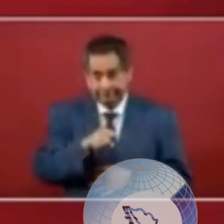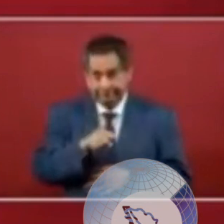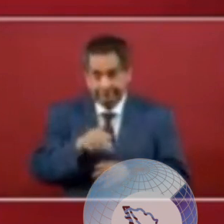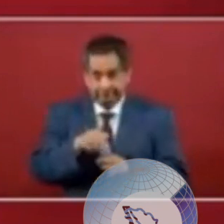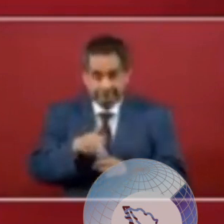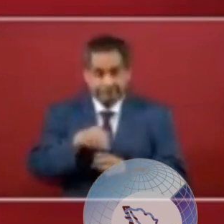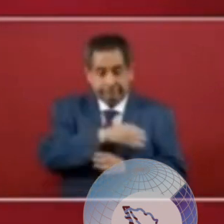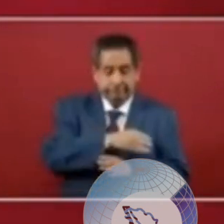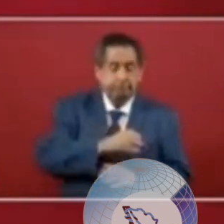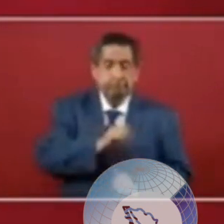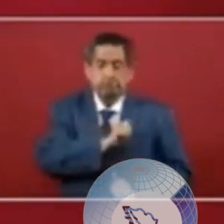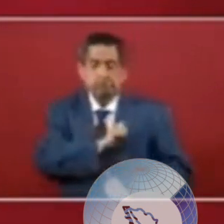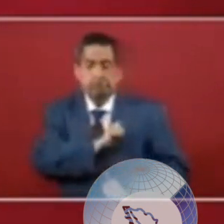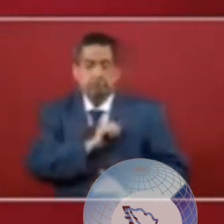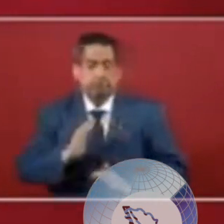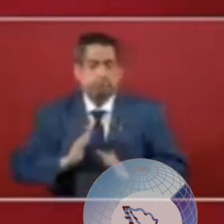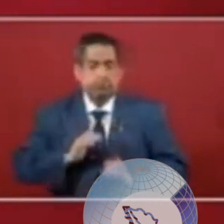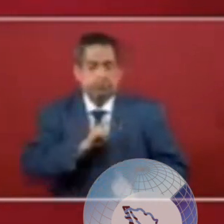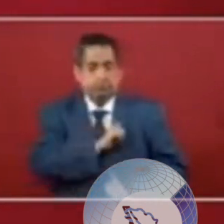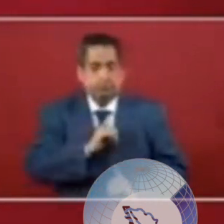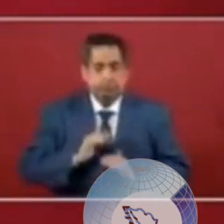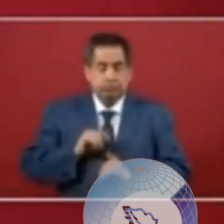antes del ejército,